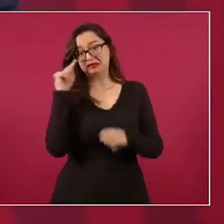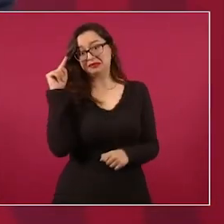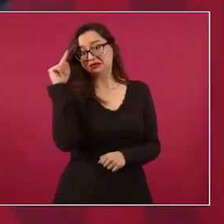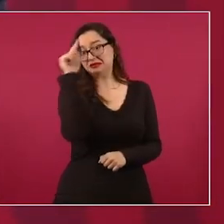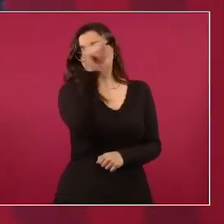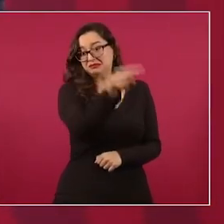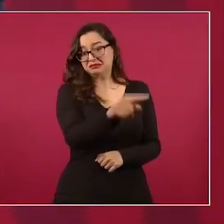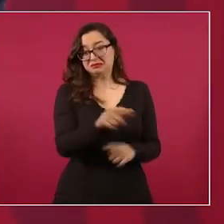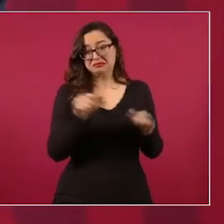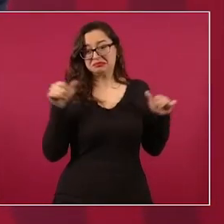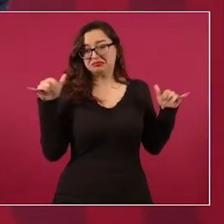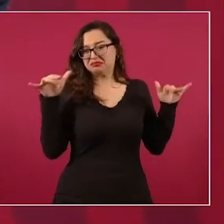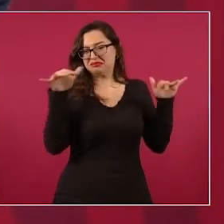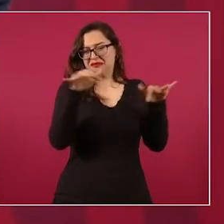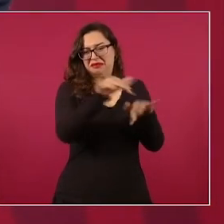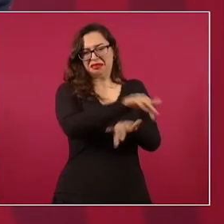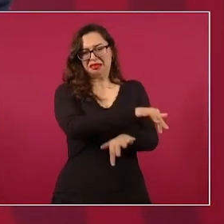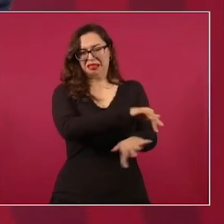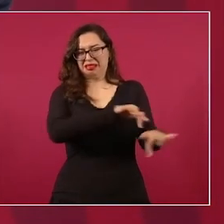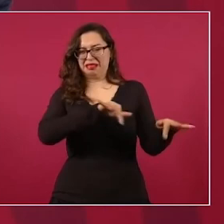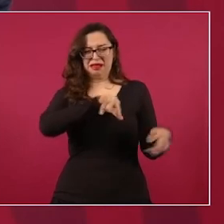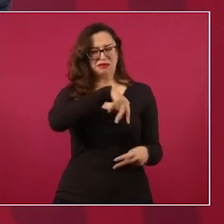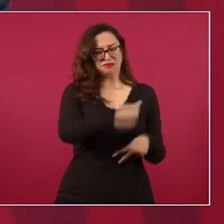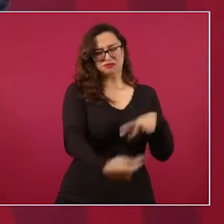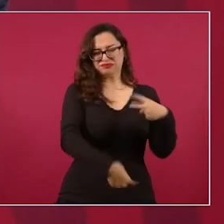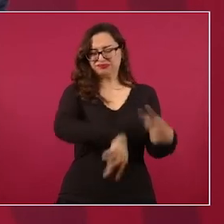Muy lamentable lo que sucedió